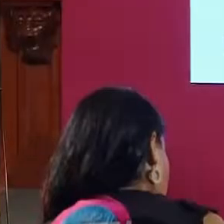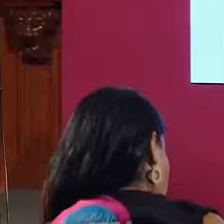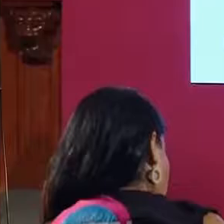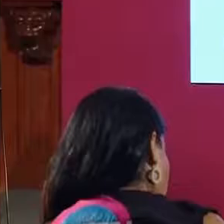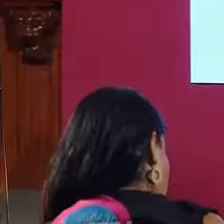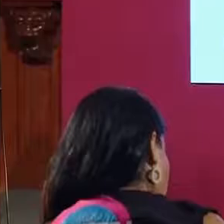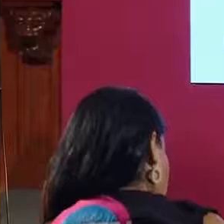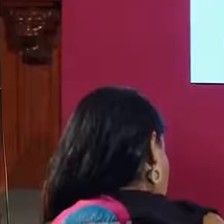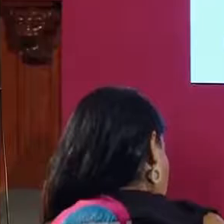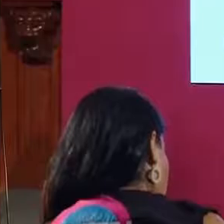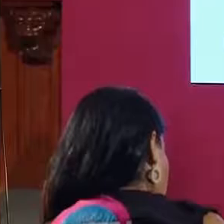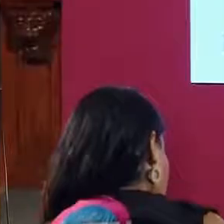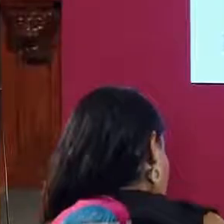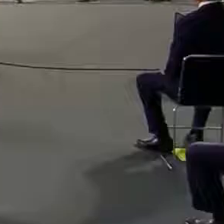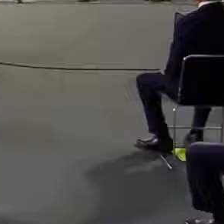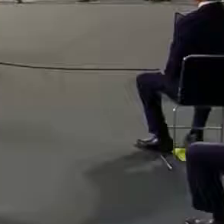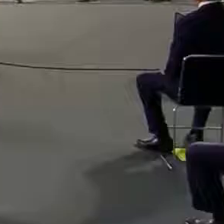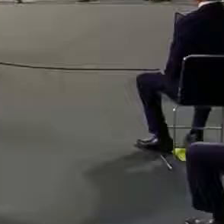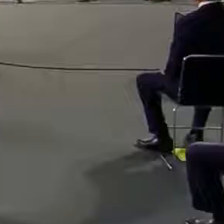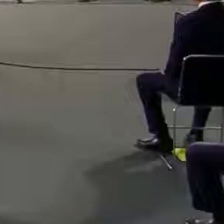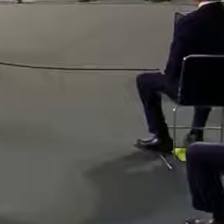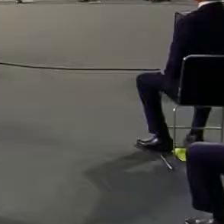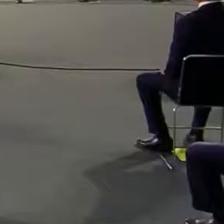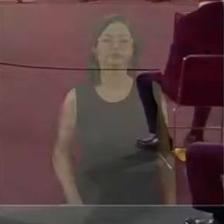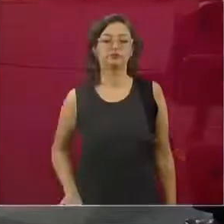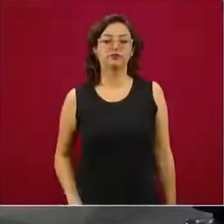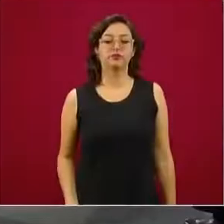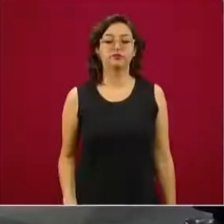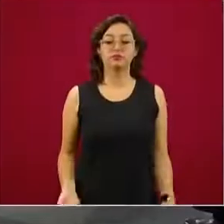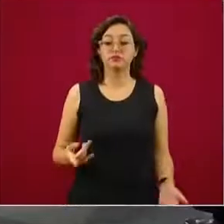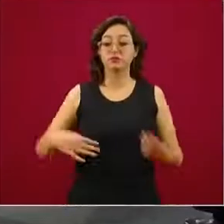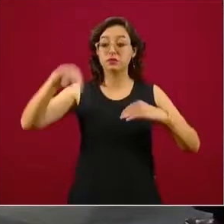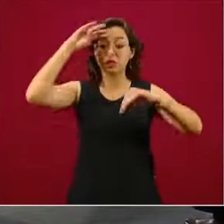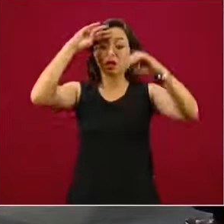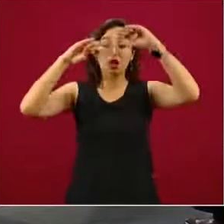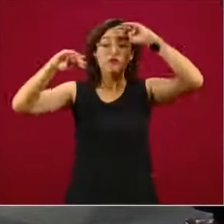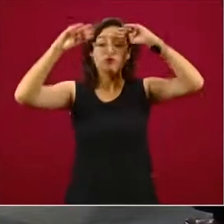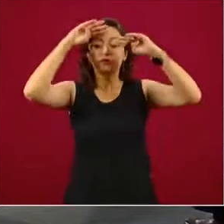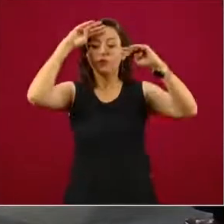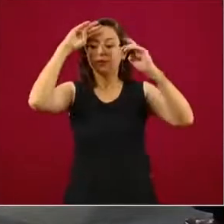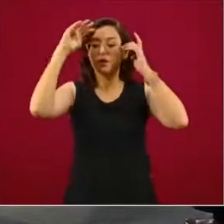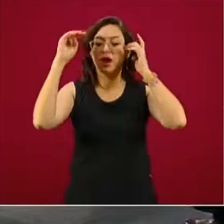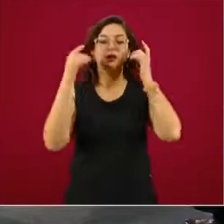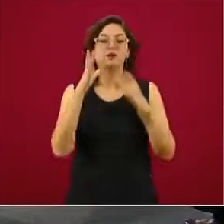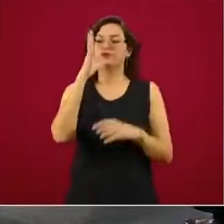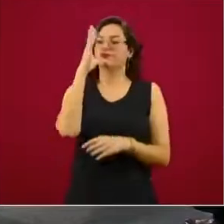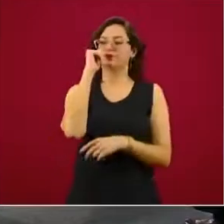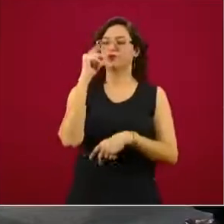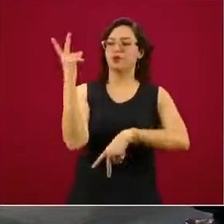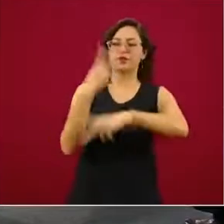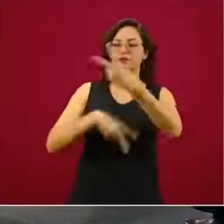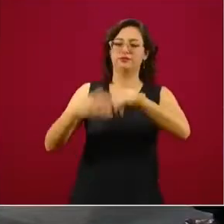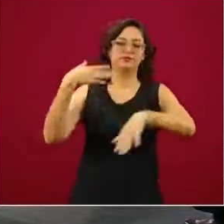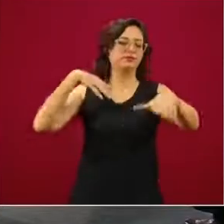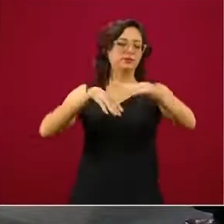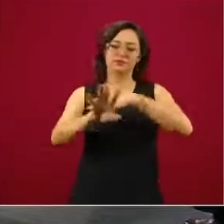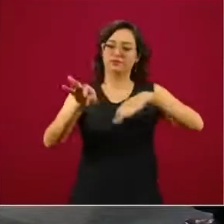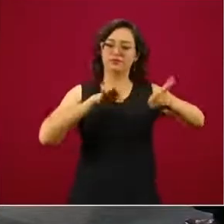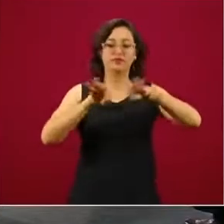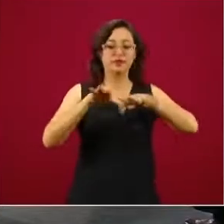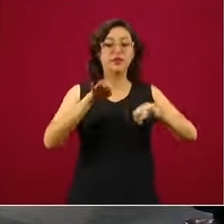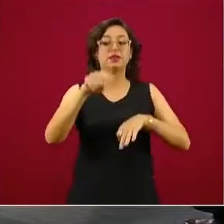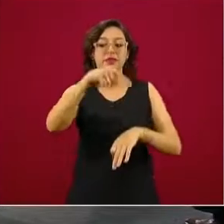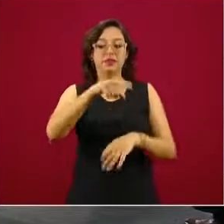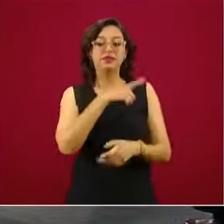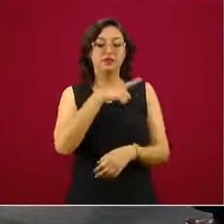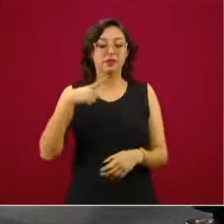vaya a su unidad de medicina familiar o que no entre porque contagios habrá. Lo que no queremos es que haya brotes en los centros de trabajo. Los